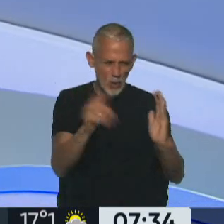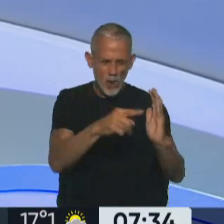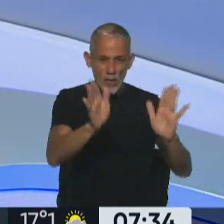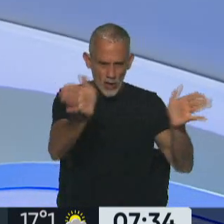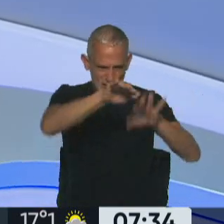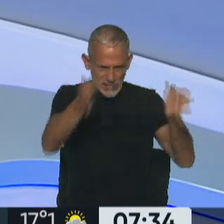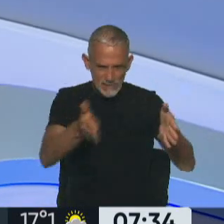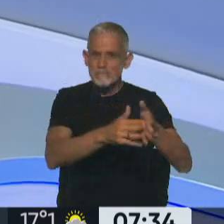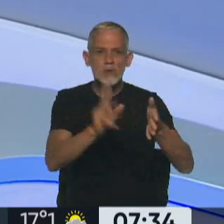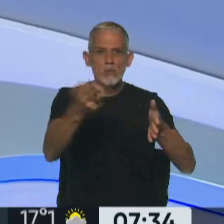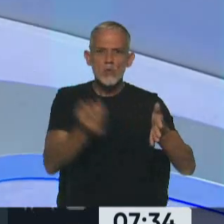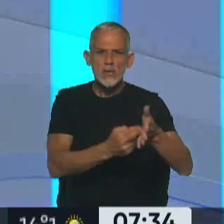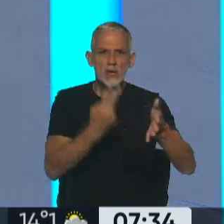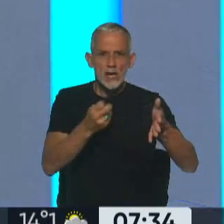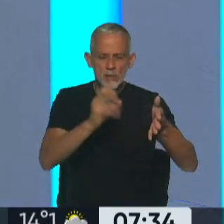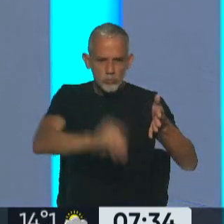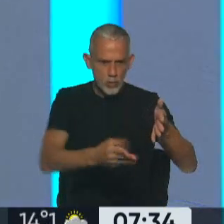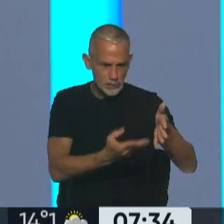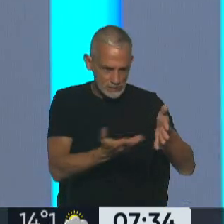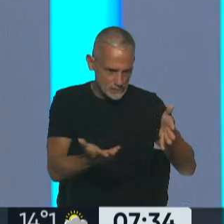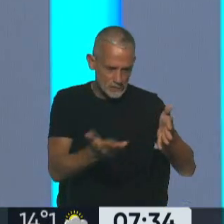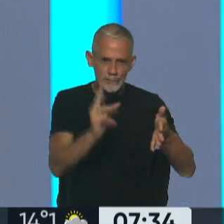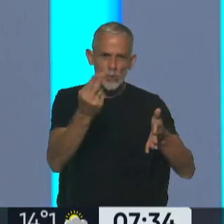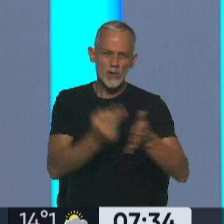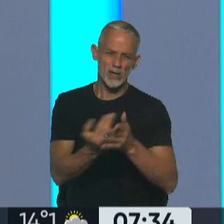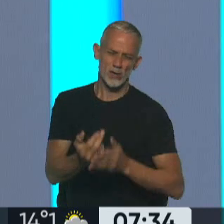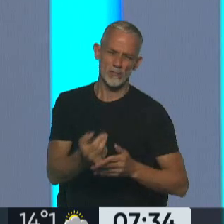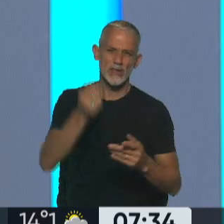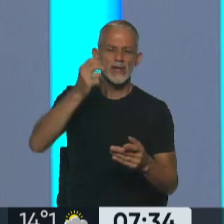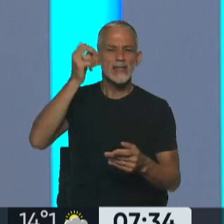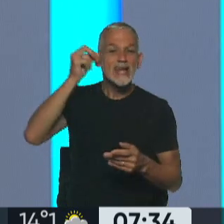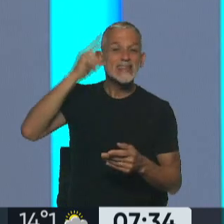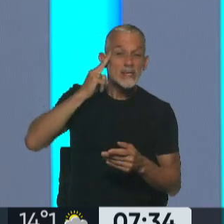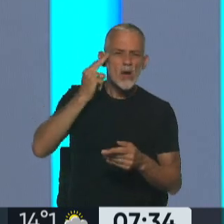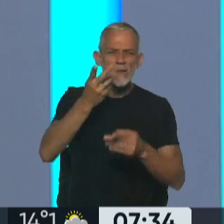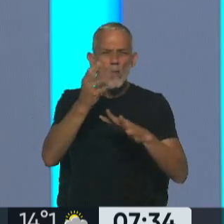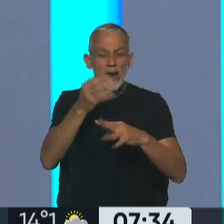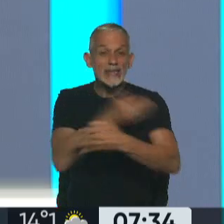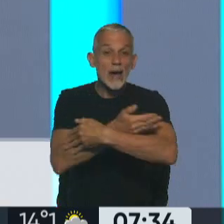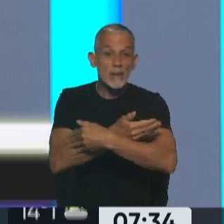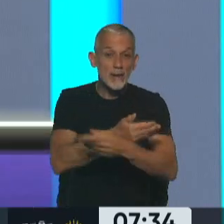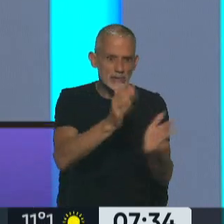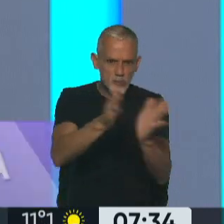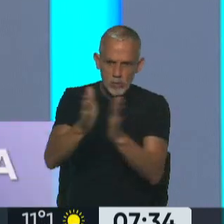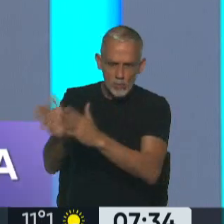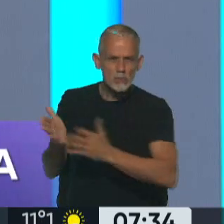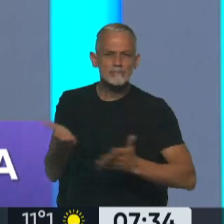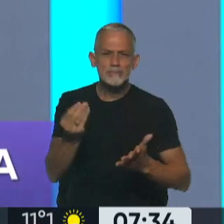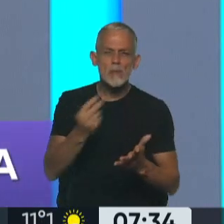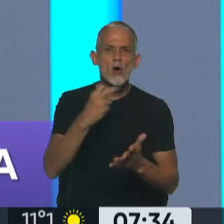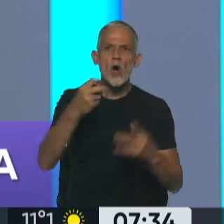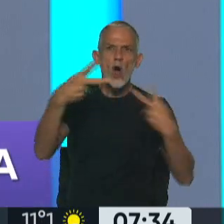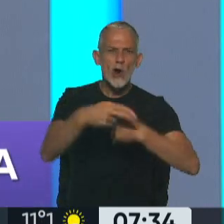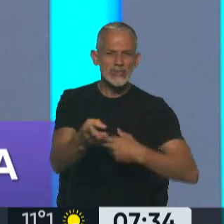incubadoras. O sea, una situación muy, muy trágica. Se hablaba de 39, 40 bebés que están justamente en peligro por el corte de